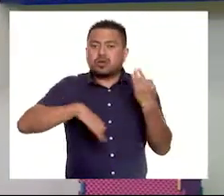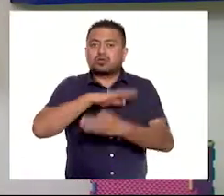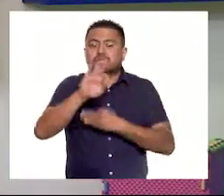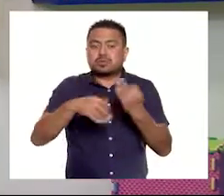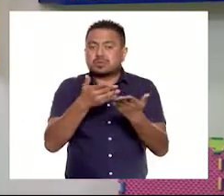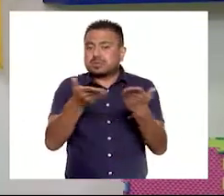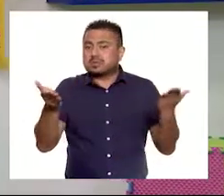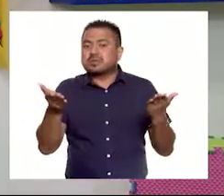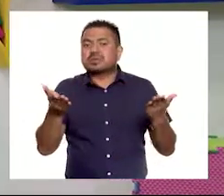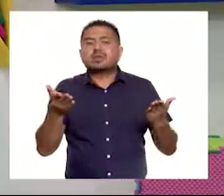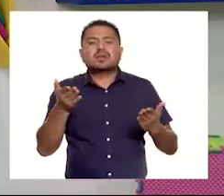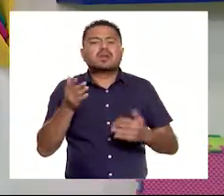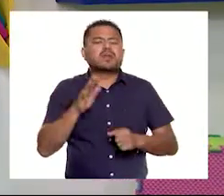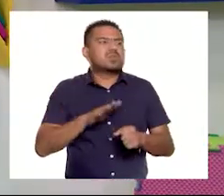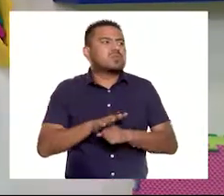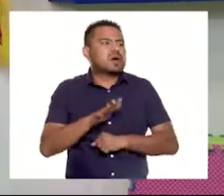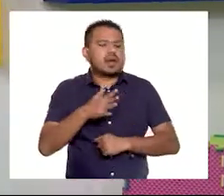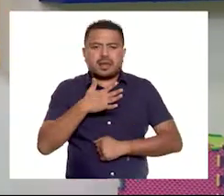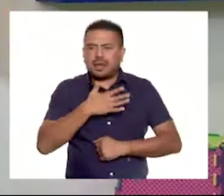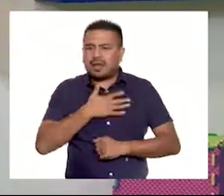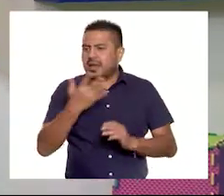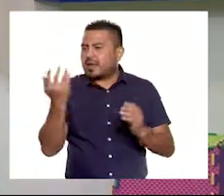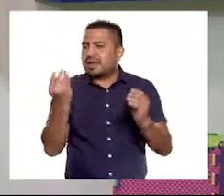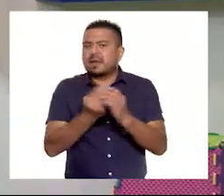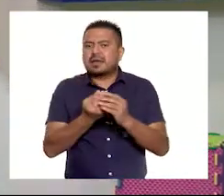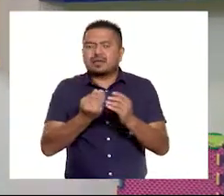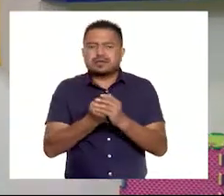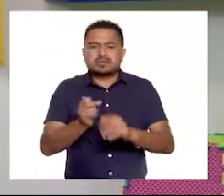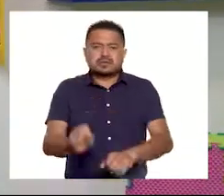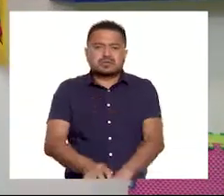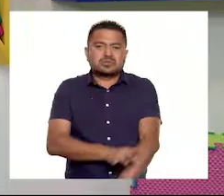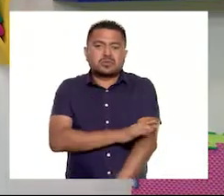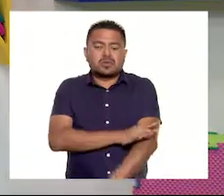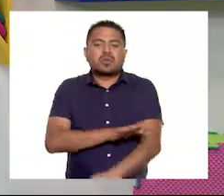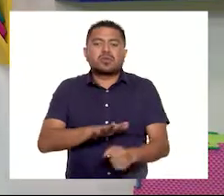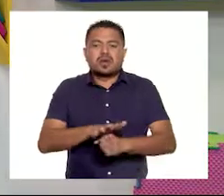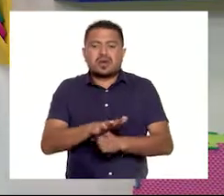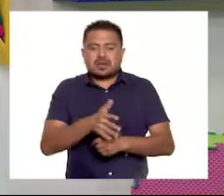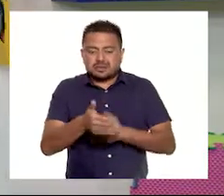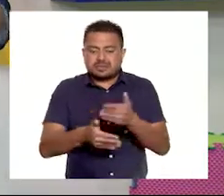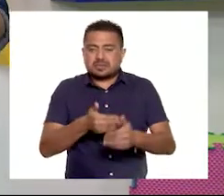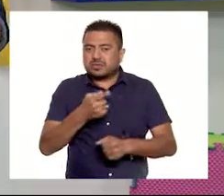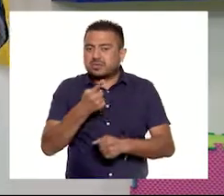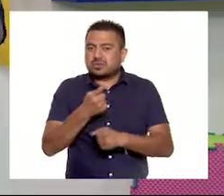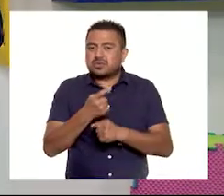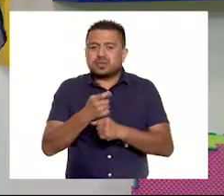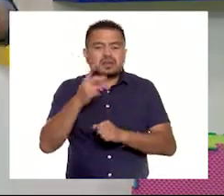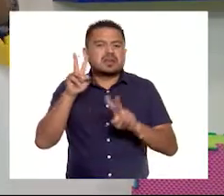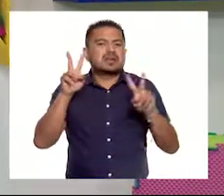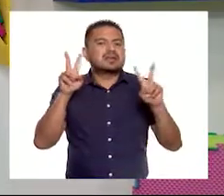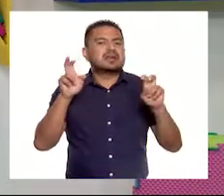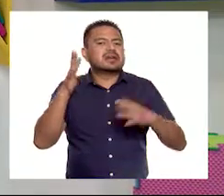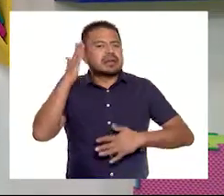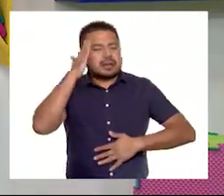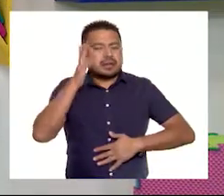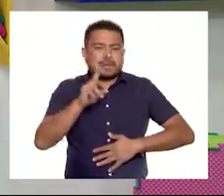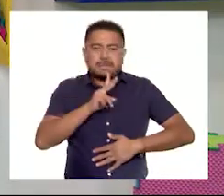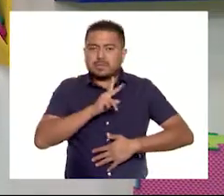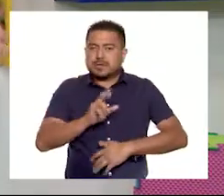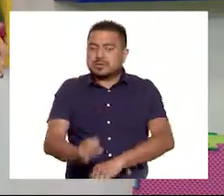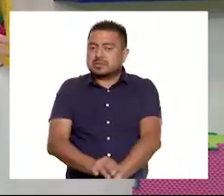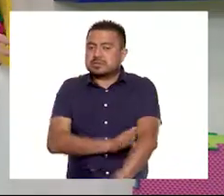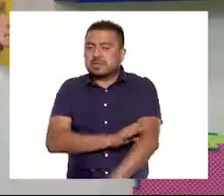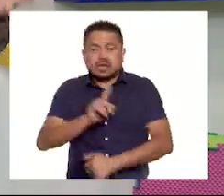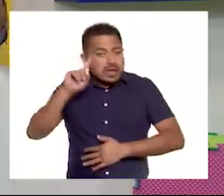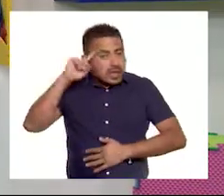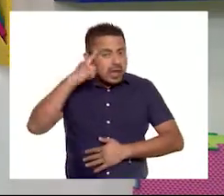y todos ustedes de nuestra clase de socioemocional del ciclo 1 que lleva por título Mis emociones